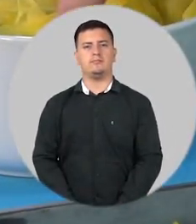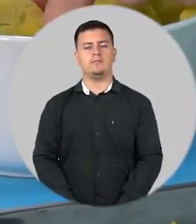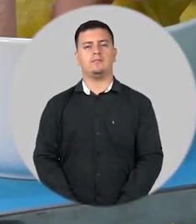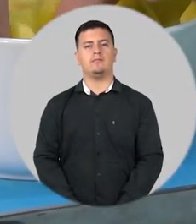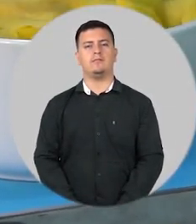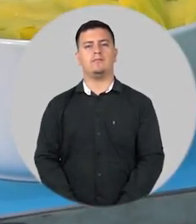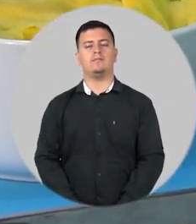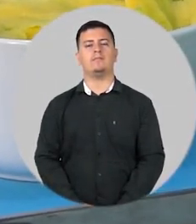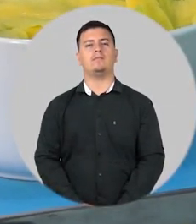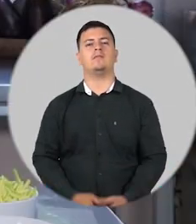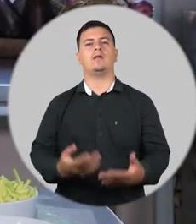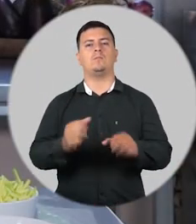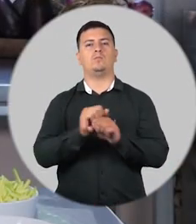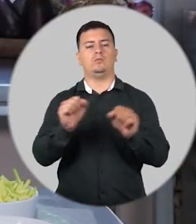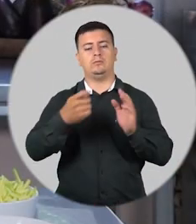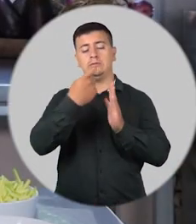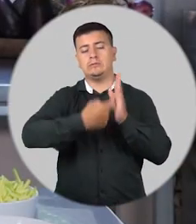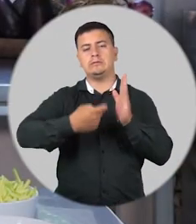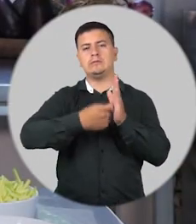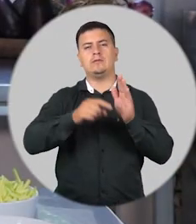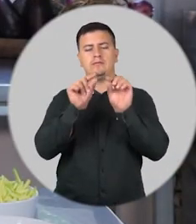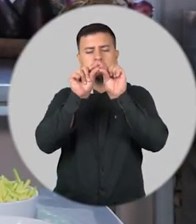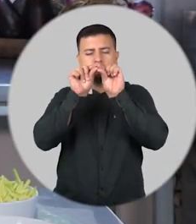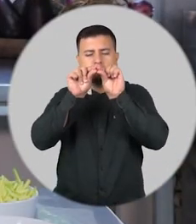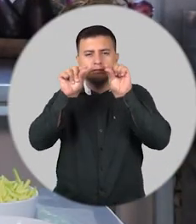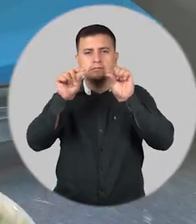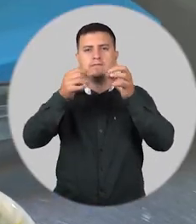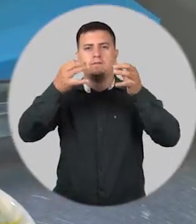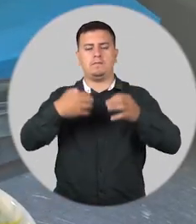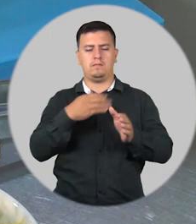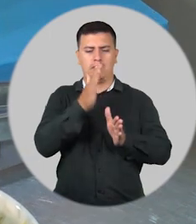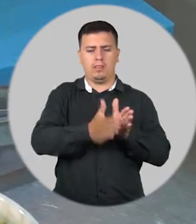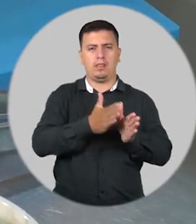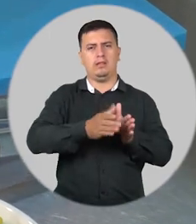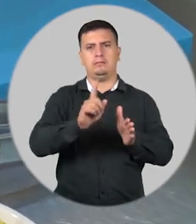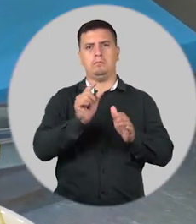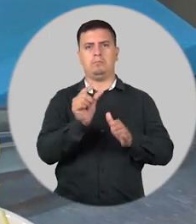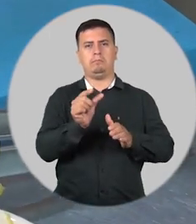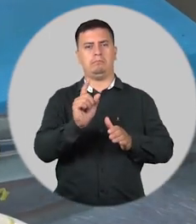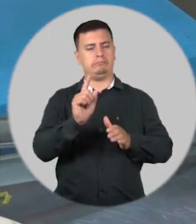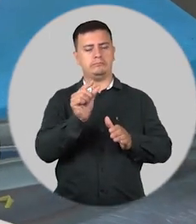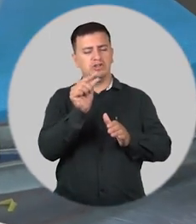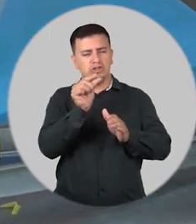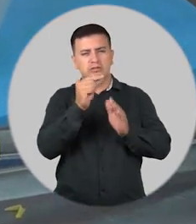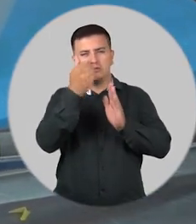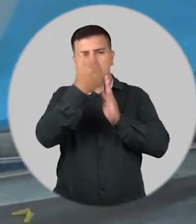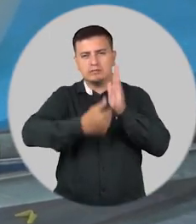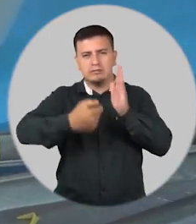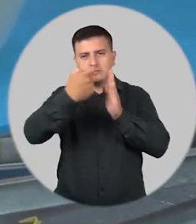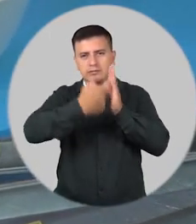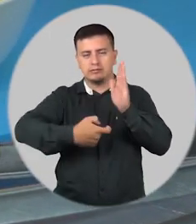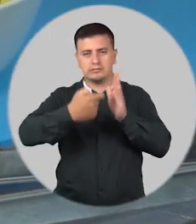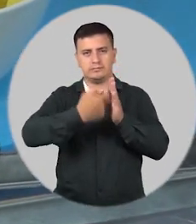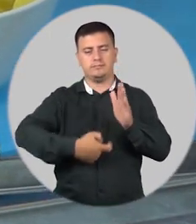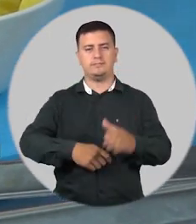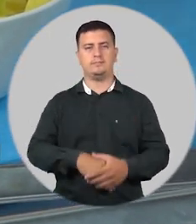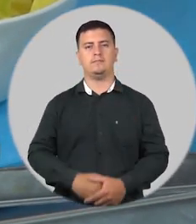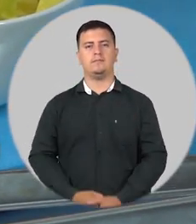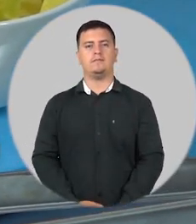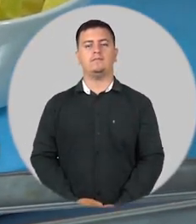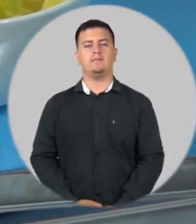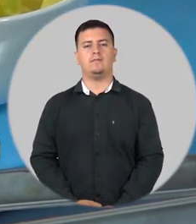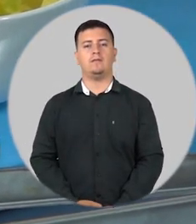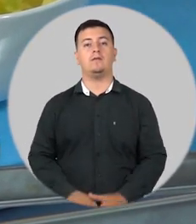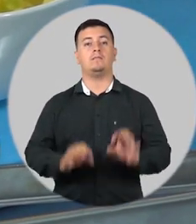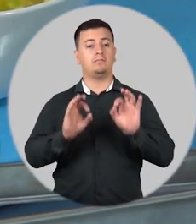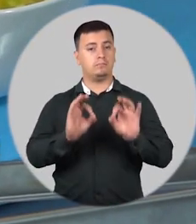para poder cortar de manera absolutamente fina, porque la idea es que con esto podamos